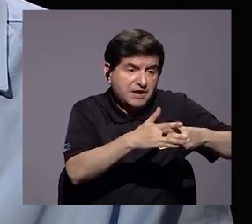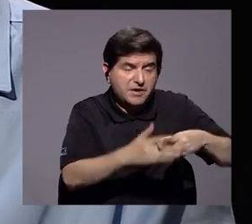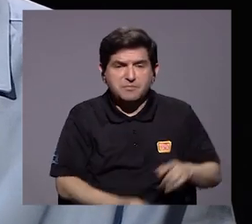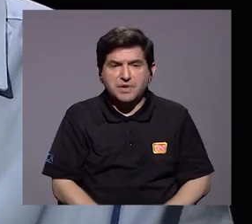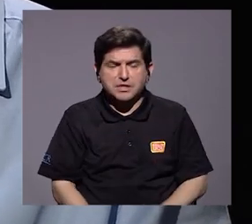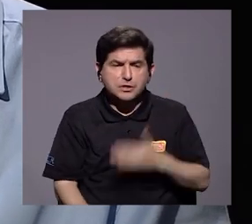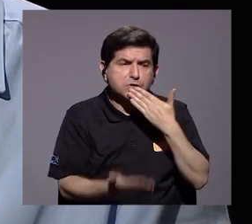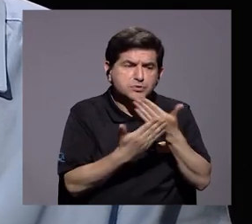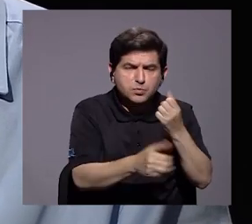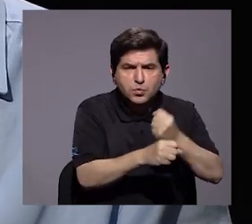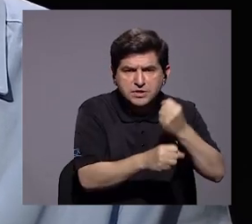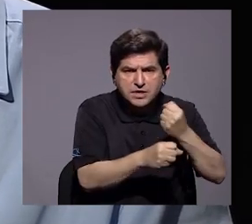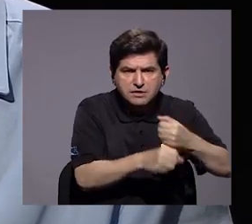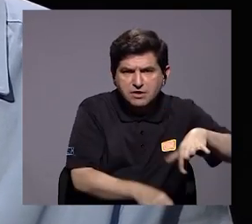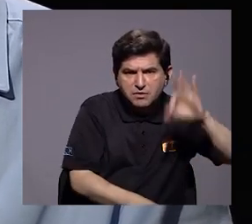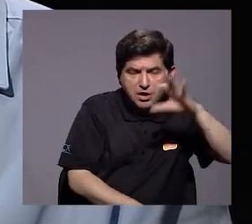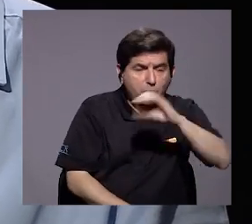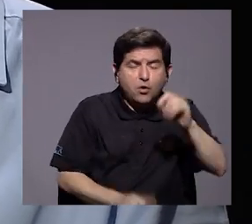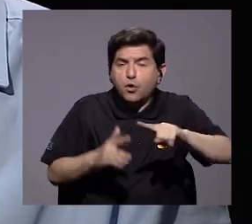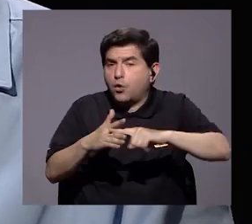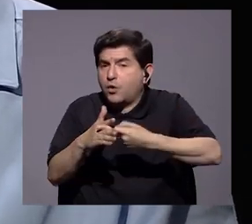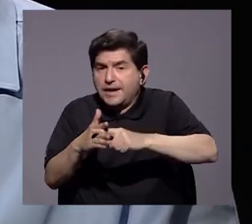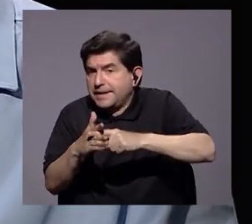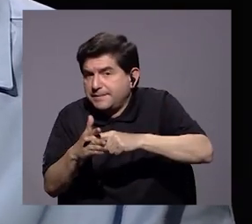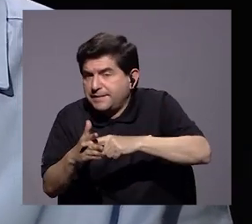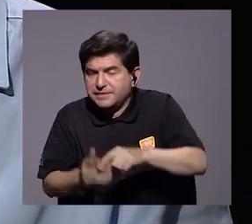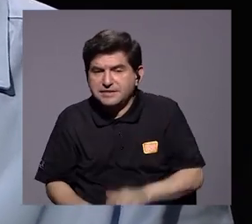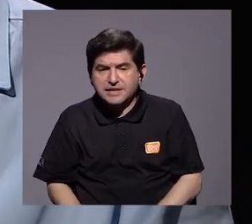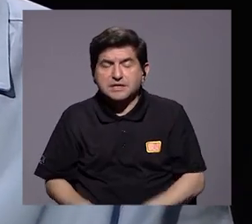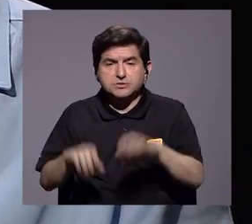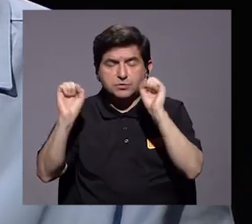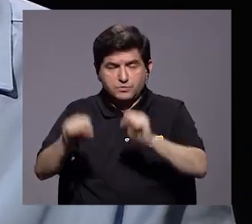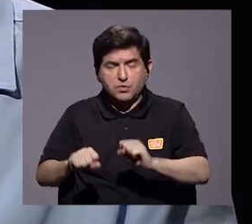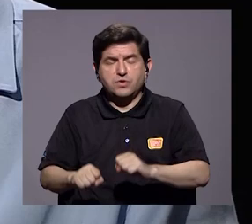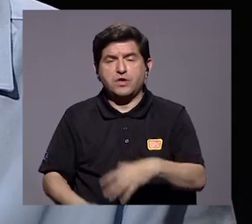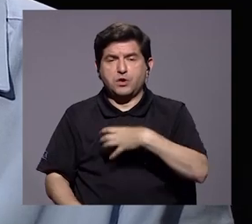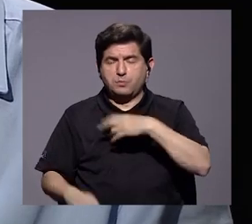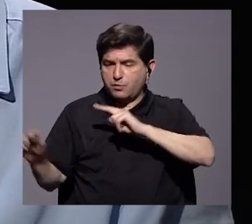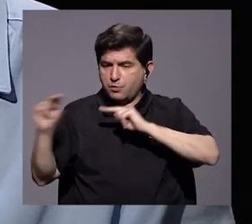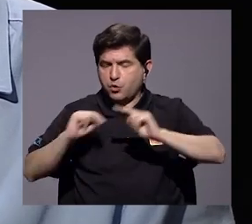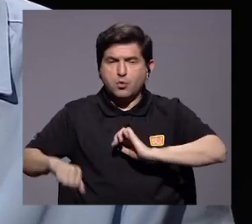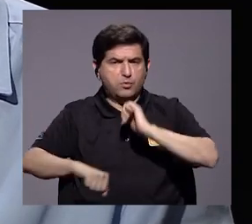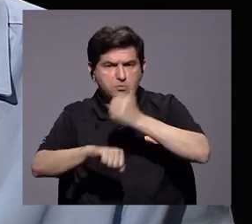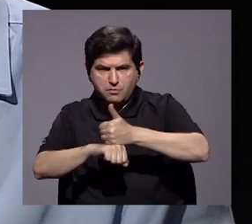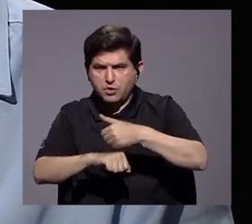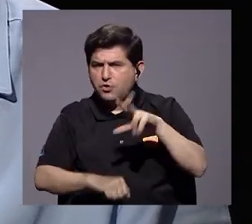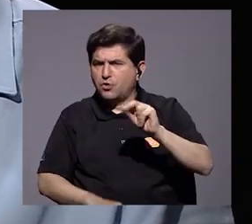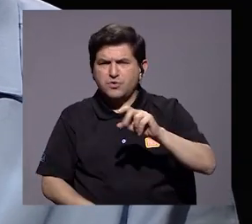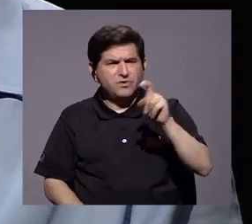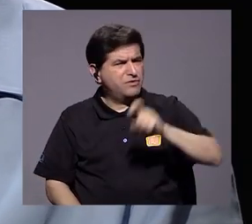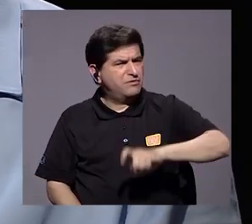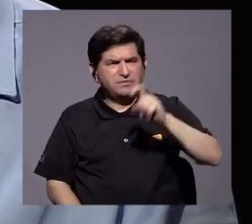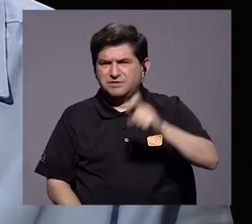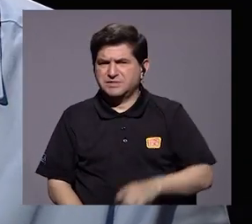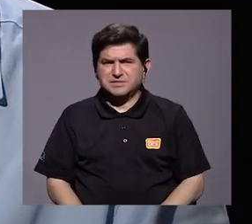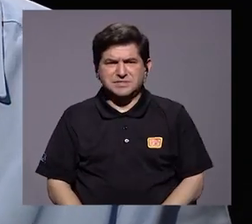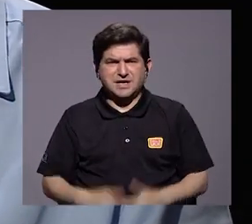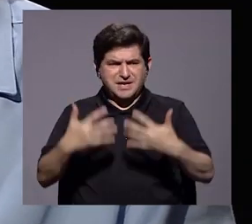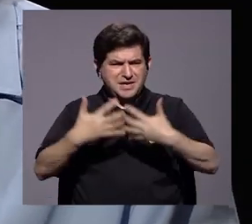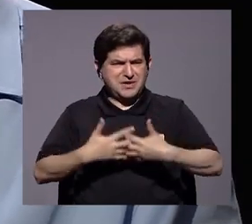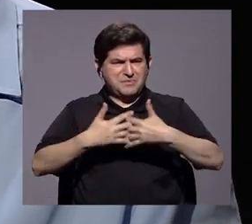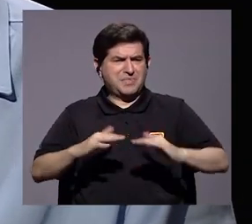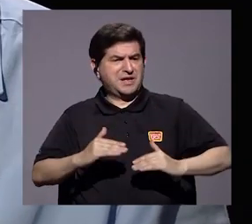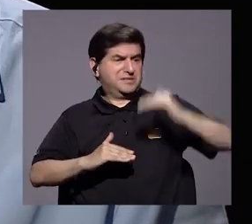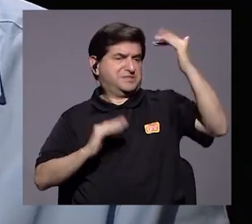herramientas para poder conseguir un buen empleo o herramientas para que puedan emprender su propio negocio que no tiene que ser tampoco